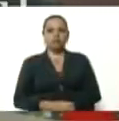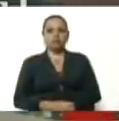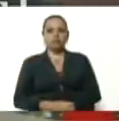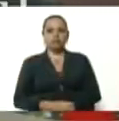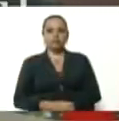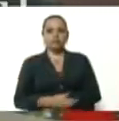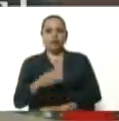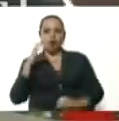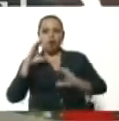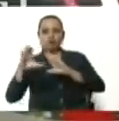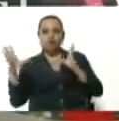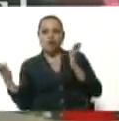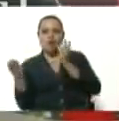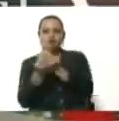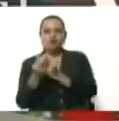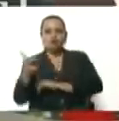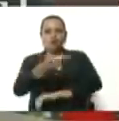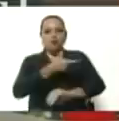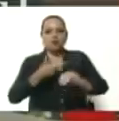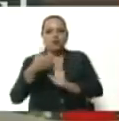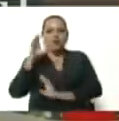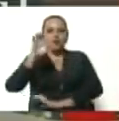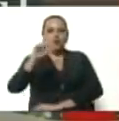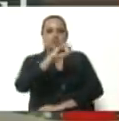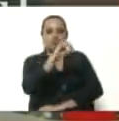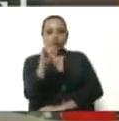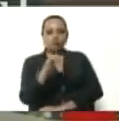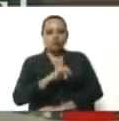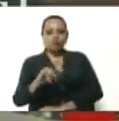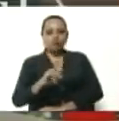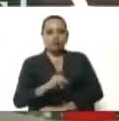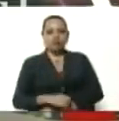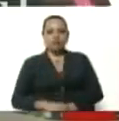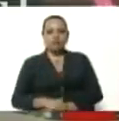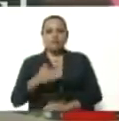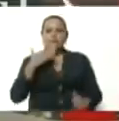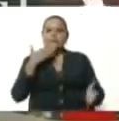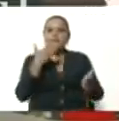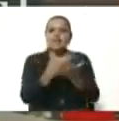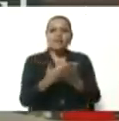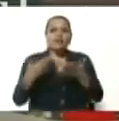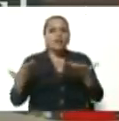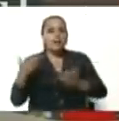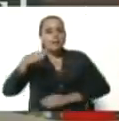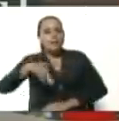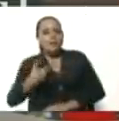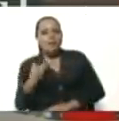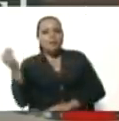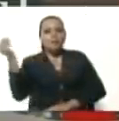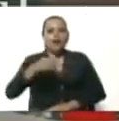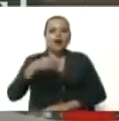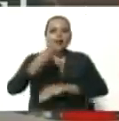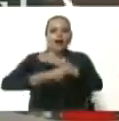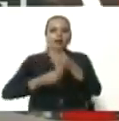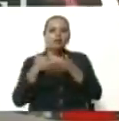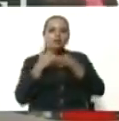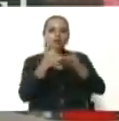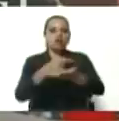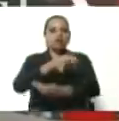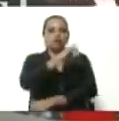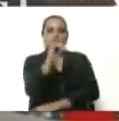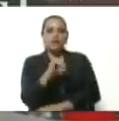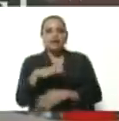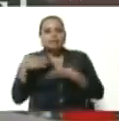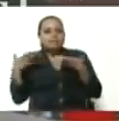conversando con el gobernador del estado Zulia, pidiendo qué más podemos hacer por el Zulia.